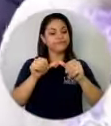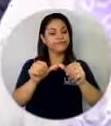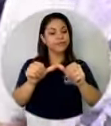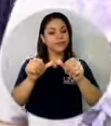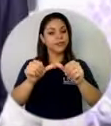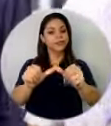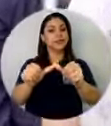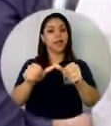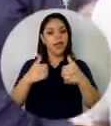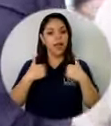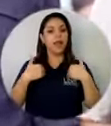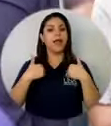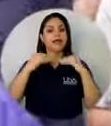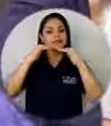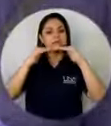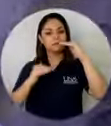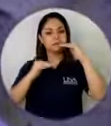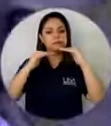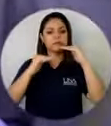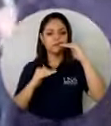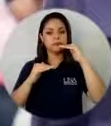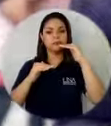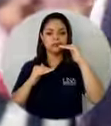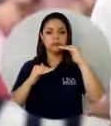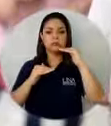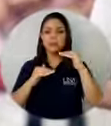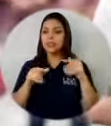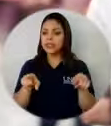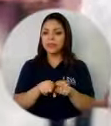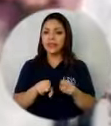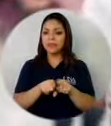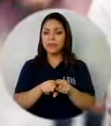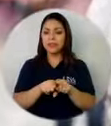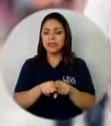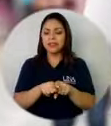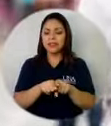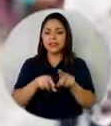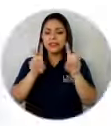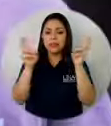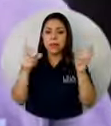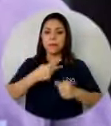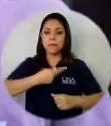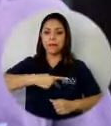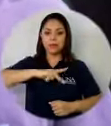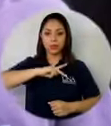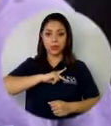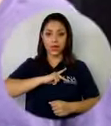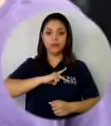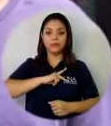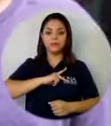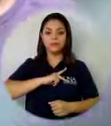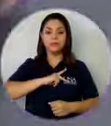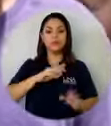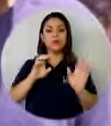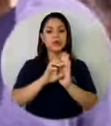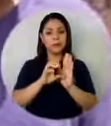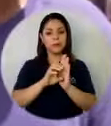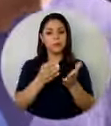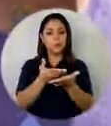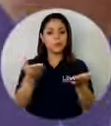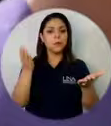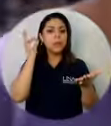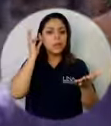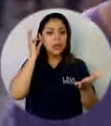siguen persistiendo esas brechas. Entonces, y hasta en el ámbito personal, ¿verdad? Y ahí es donde entramos tal vez a las mujeres